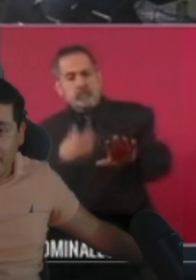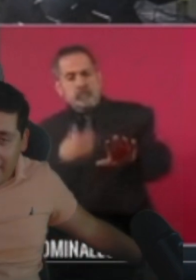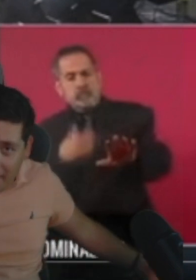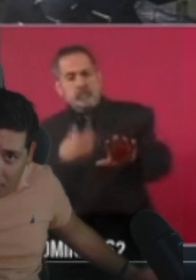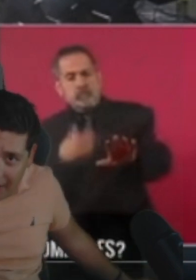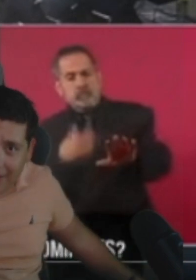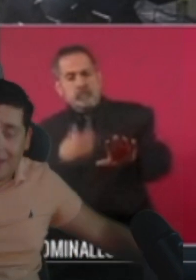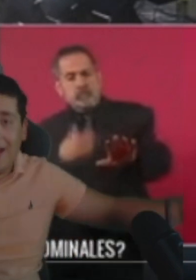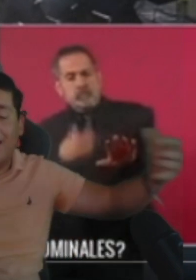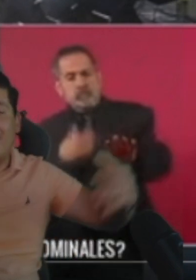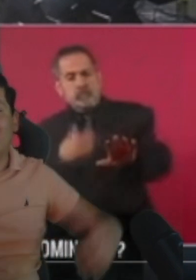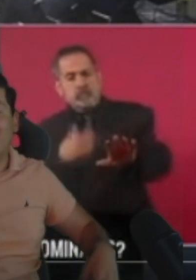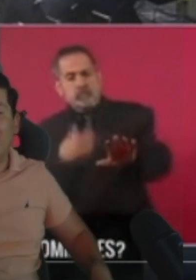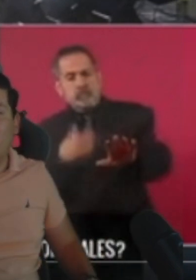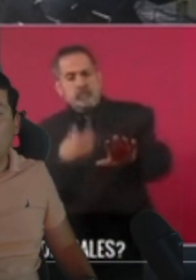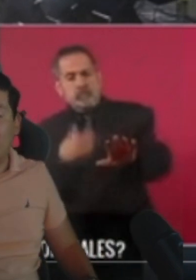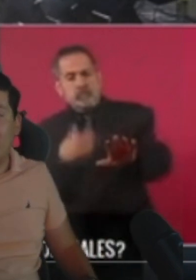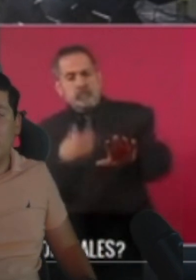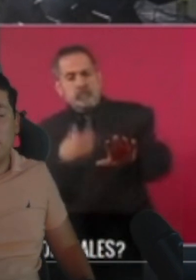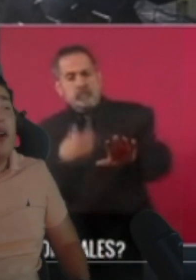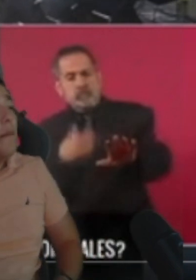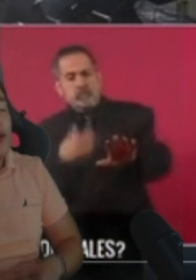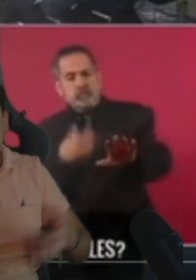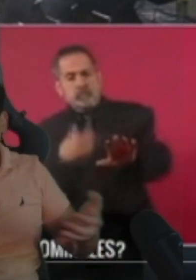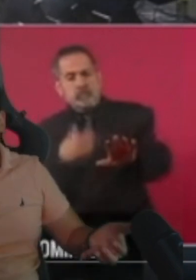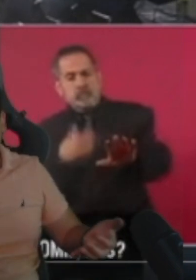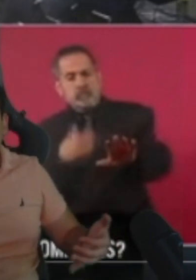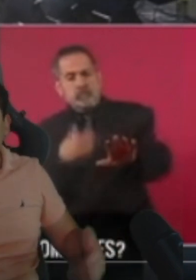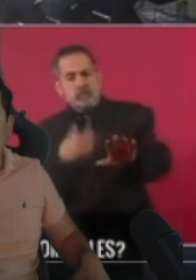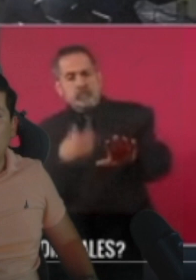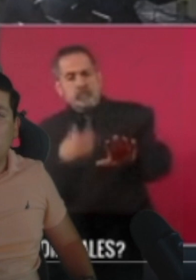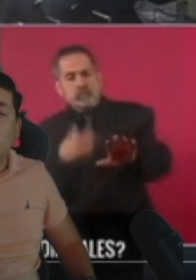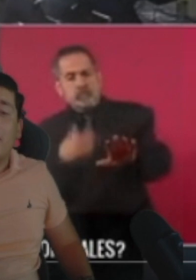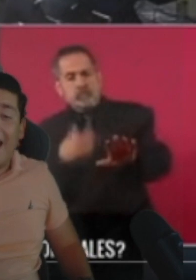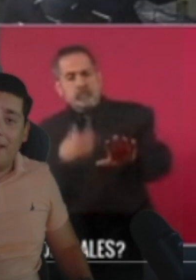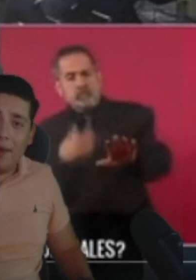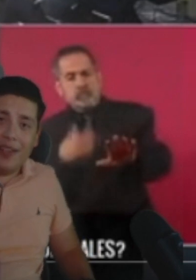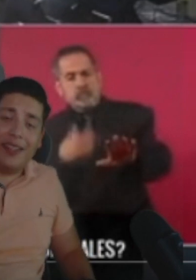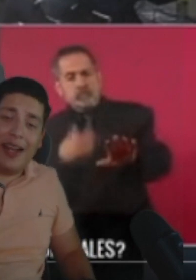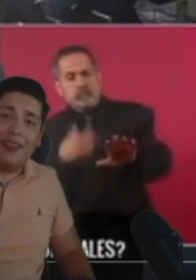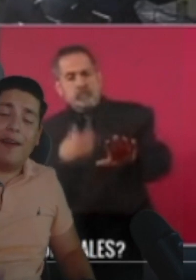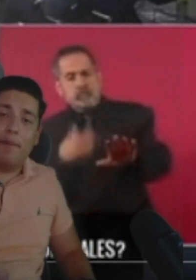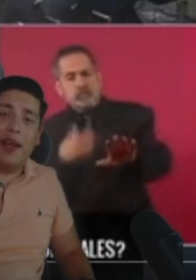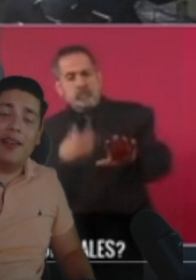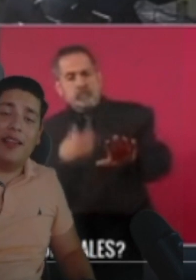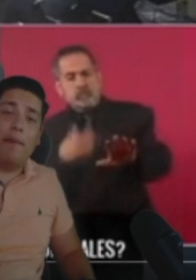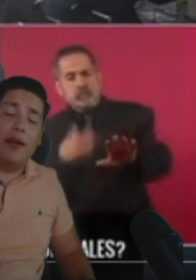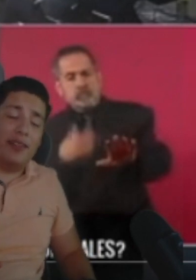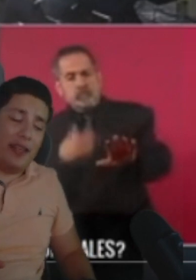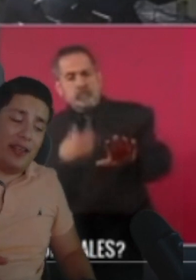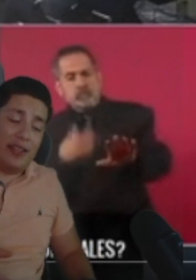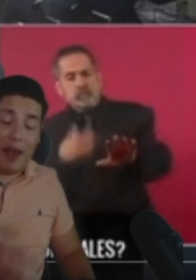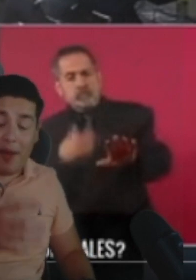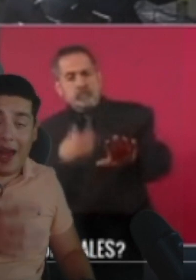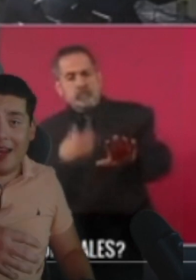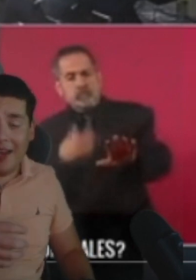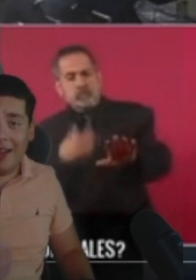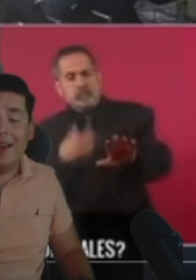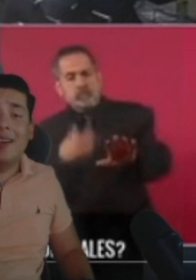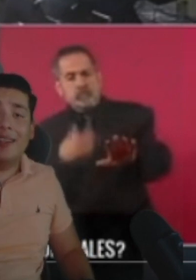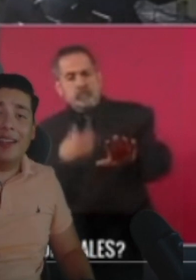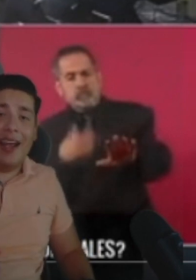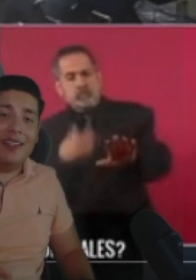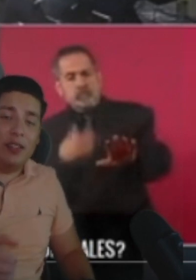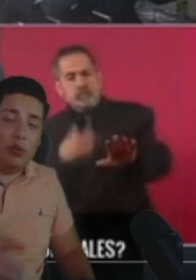se debe de reorganizar este organismo, pero seguirá siendo autónomo y además será también, se llamará